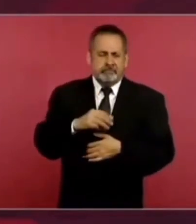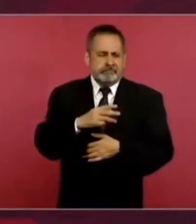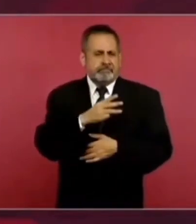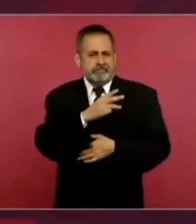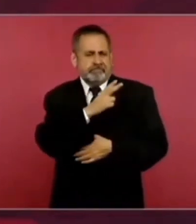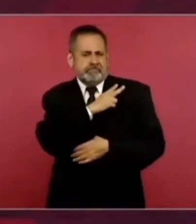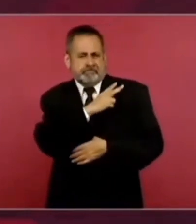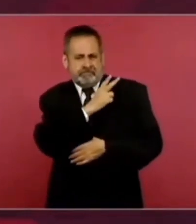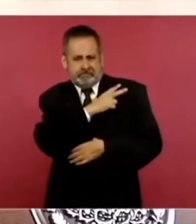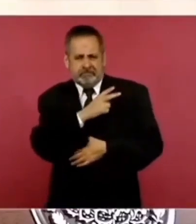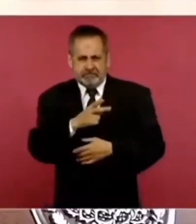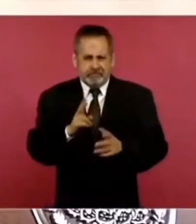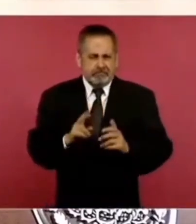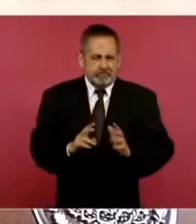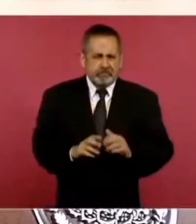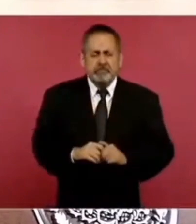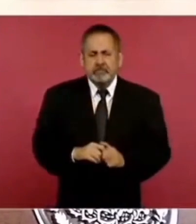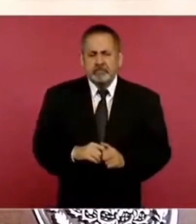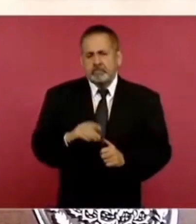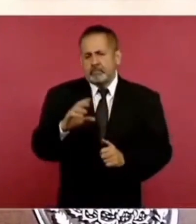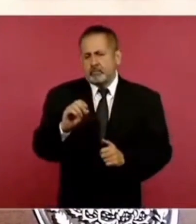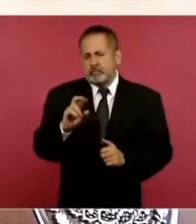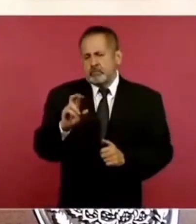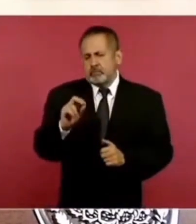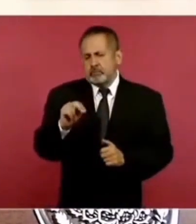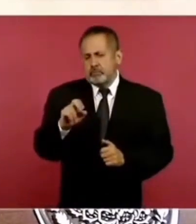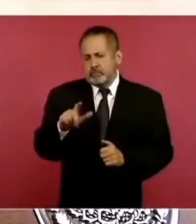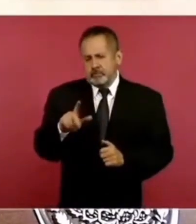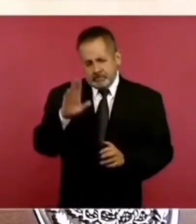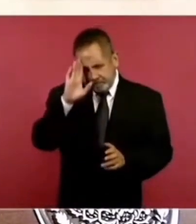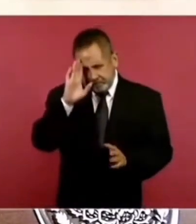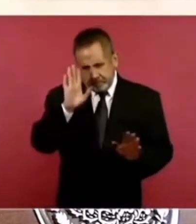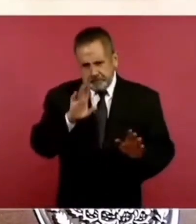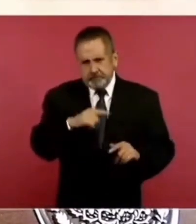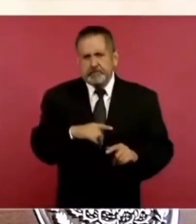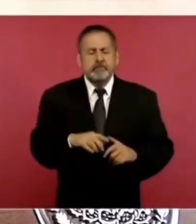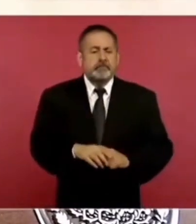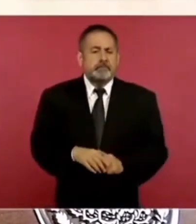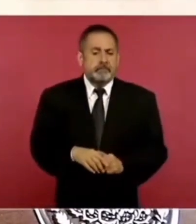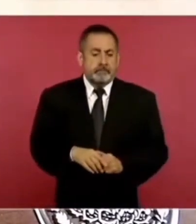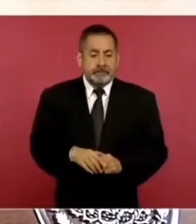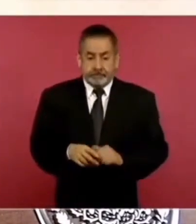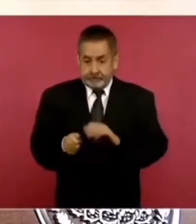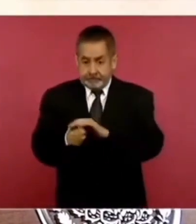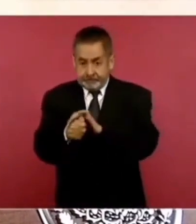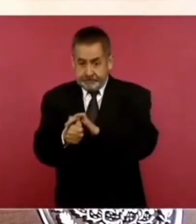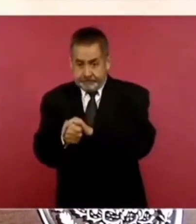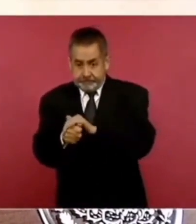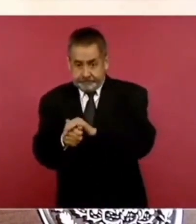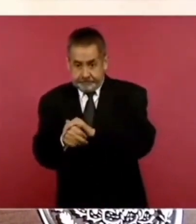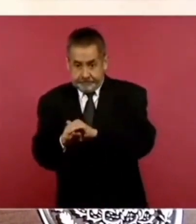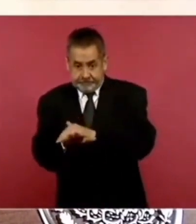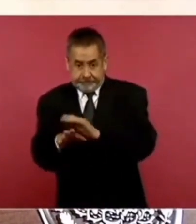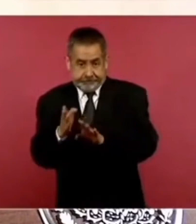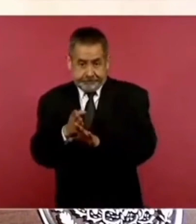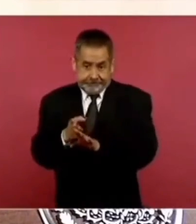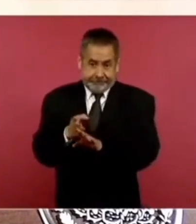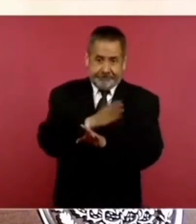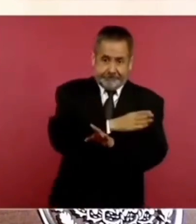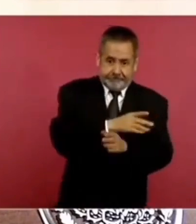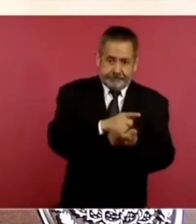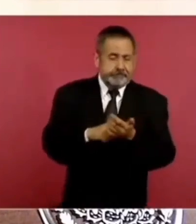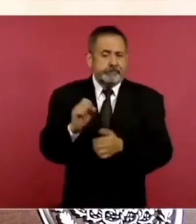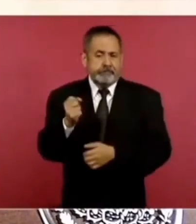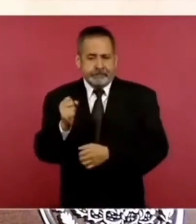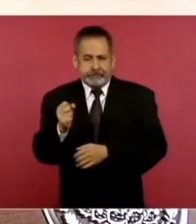y antes de Ayotzinapa antes de septiembre